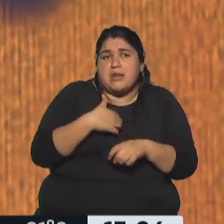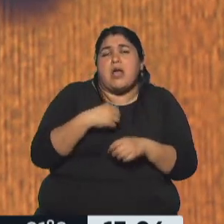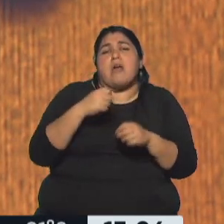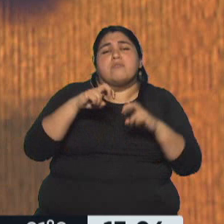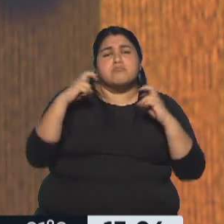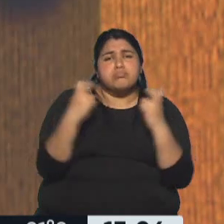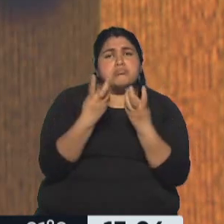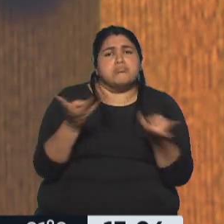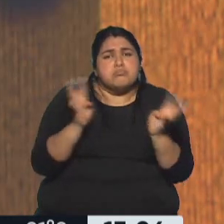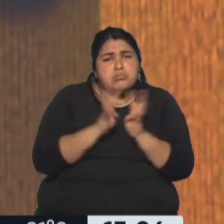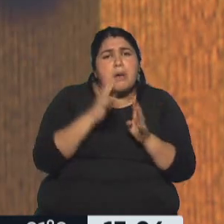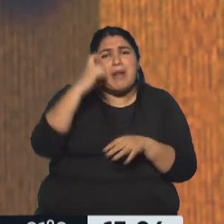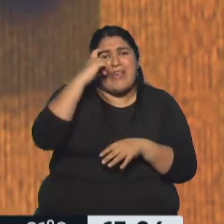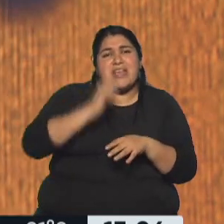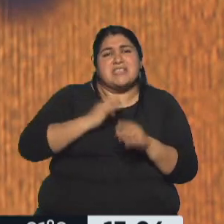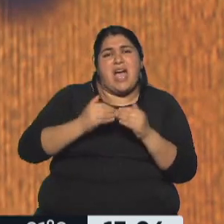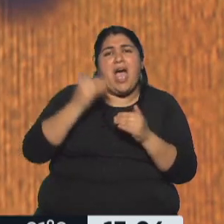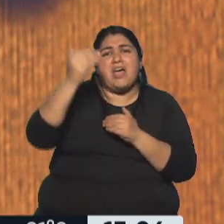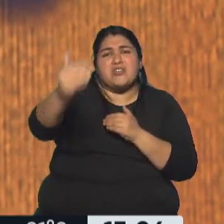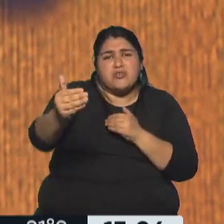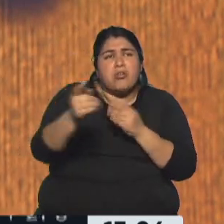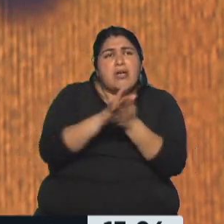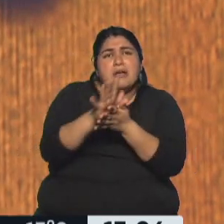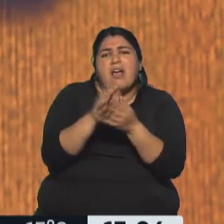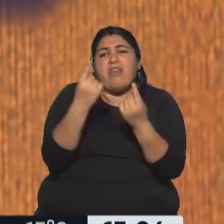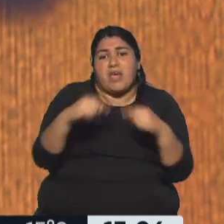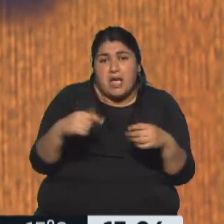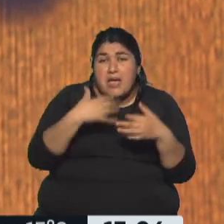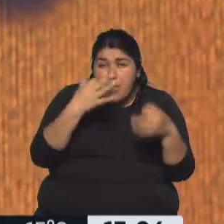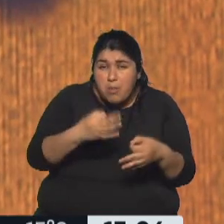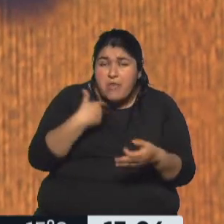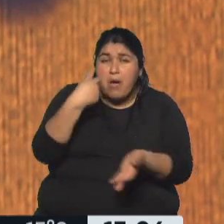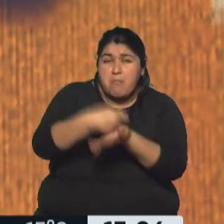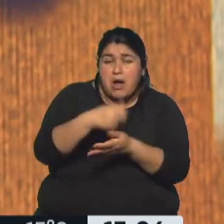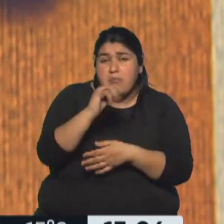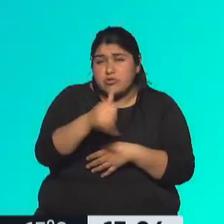a negociar para 10 años sin saber o sin estar seguros de que de verdad lo vamos a poder devolver.